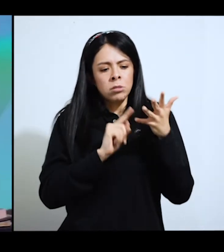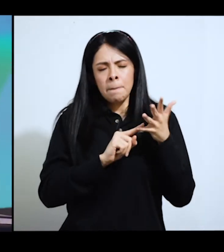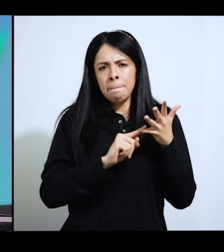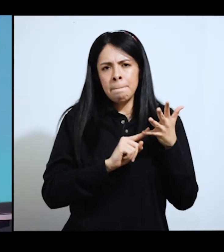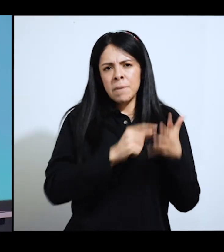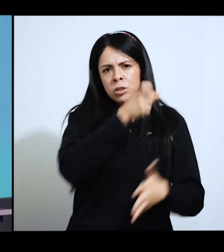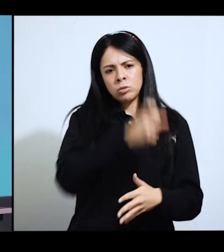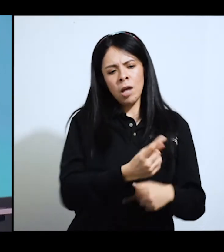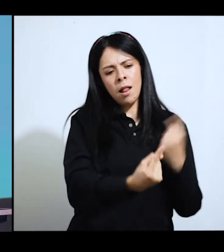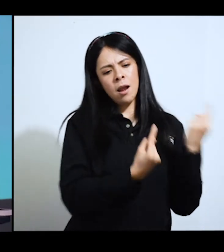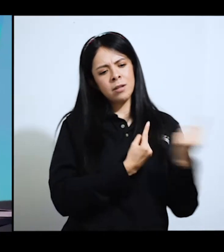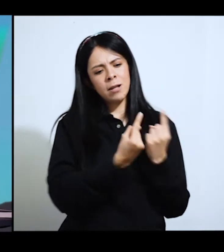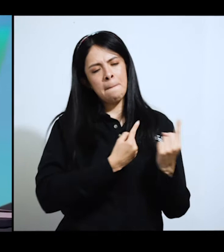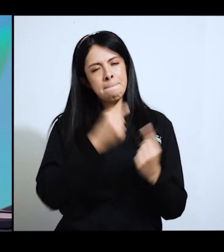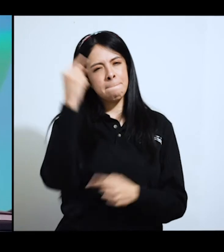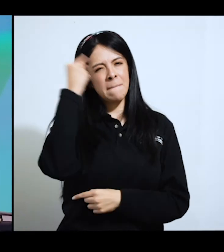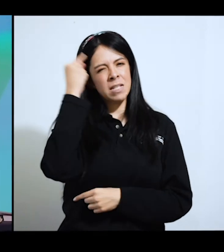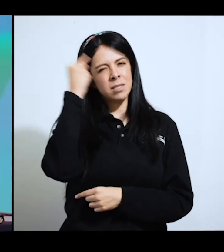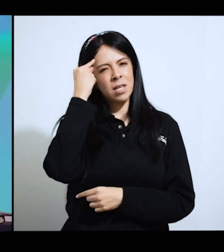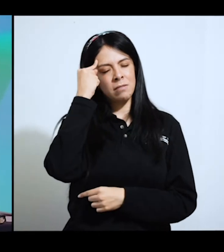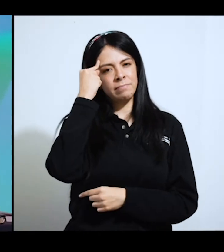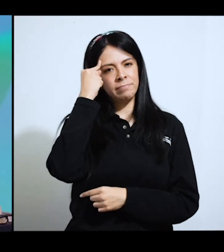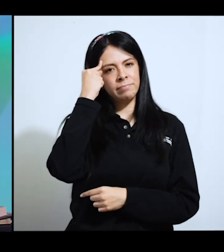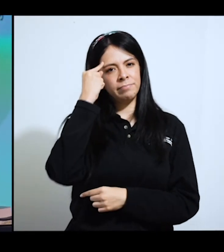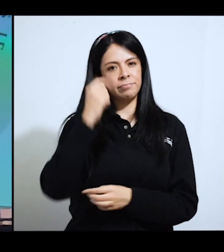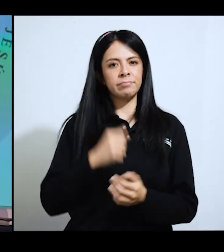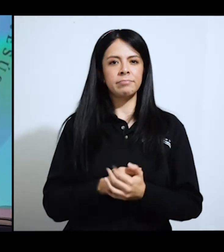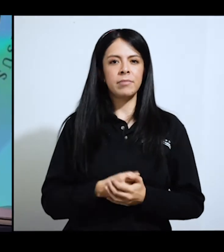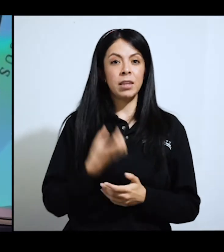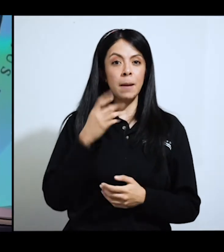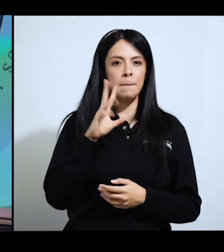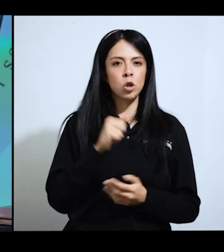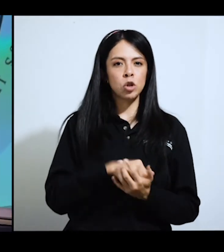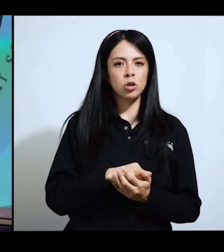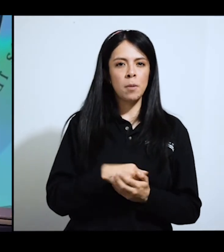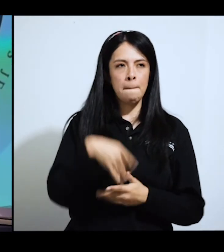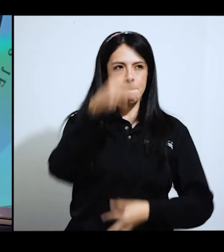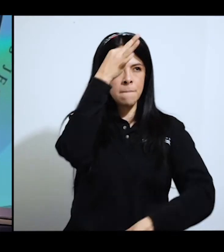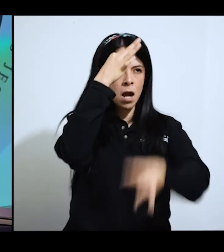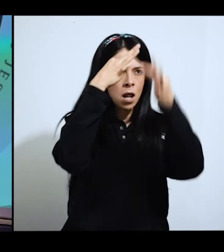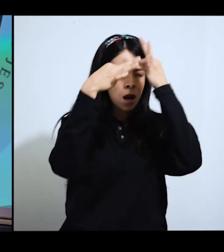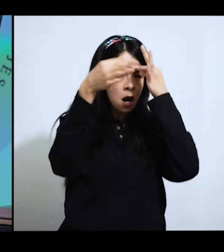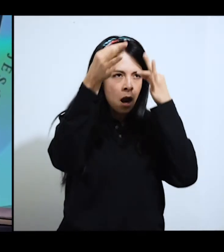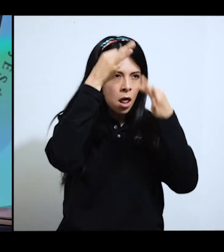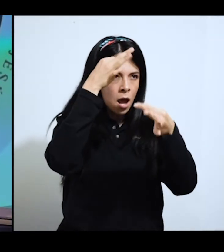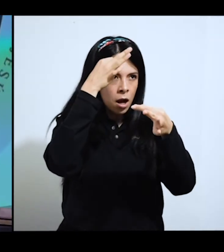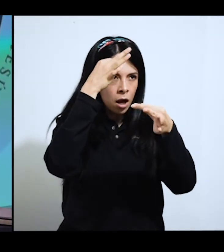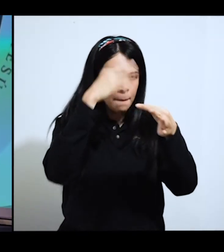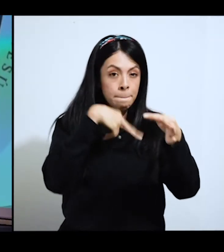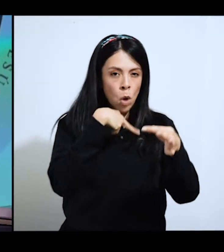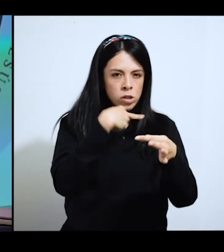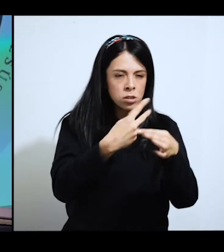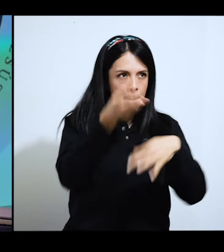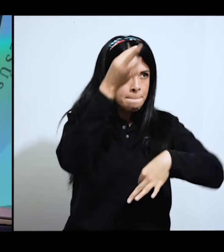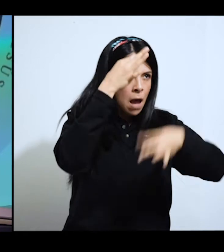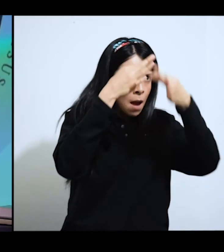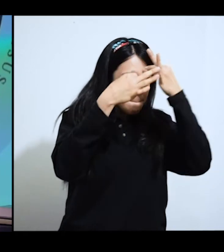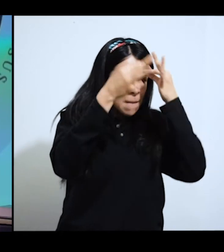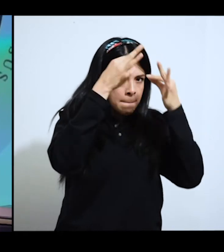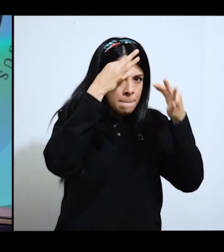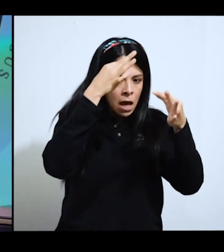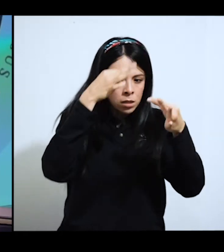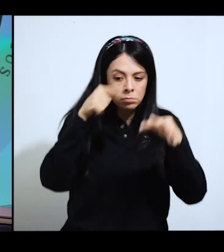pensamientos o voces en sus mentes que en su mente llegaban a decirles que hicieran cosas